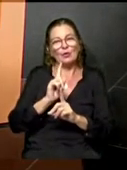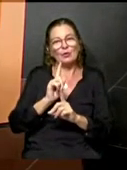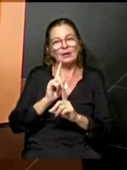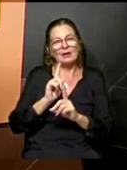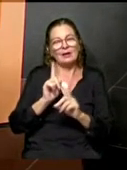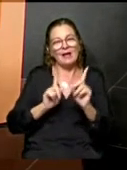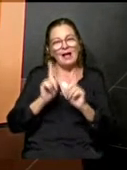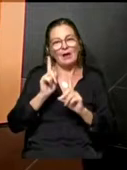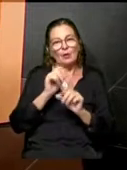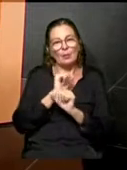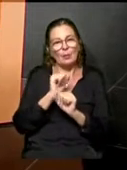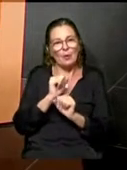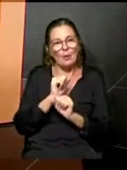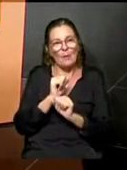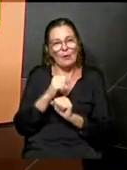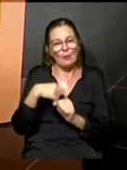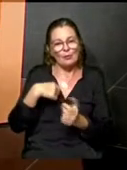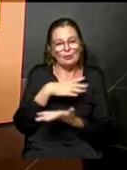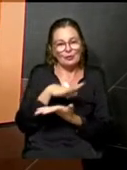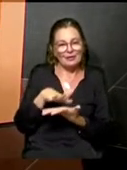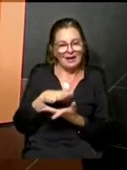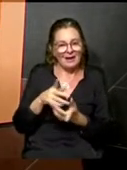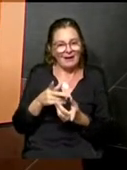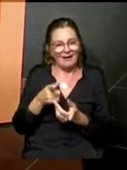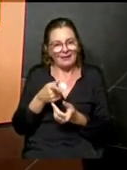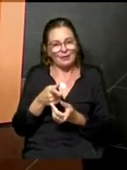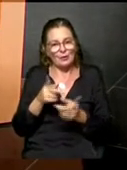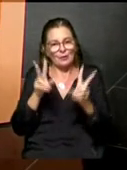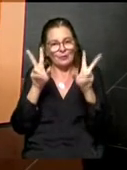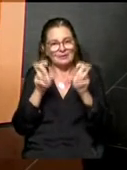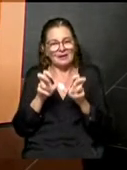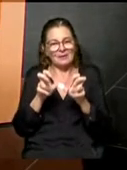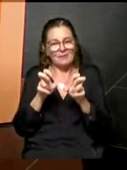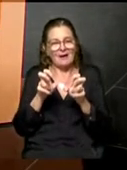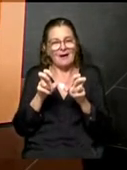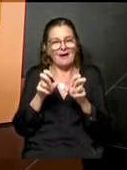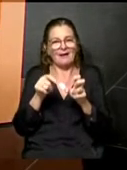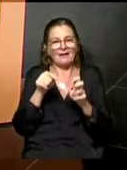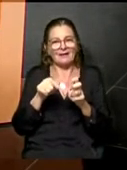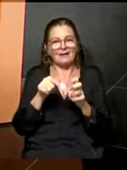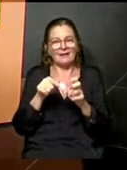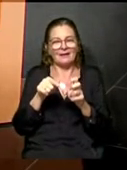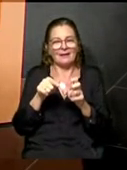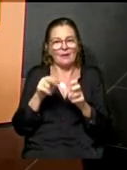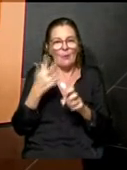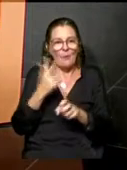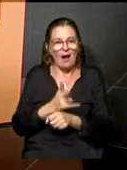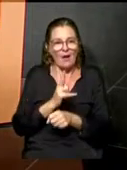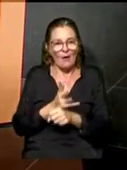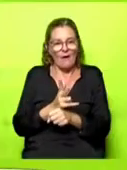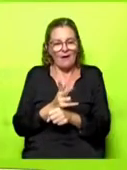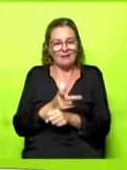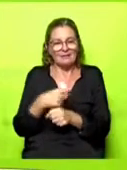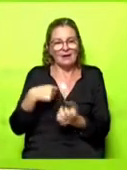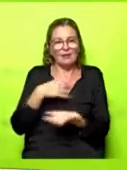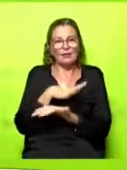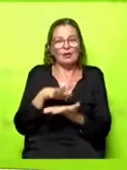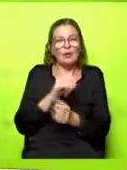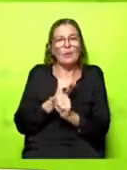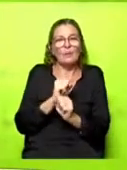No es algo que nos podemos permitir como sociedad, es una cuestión intrínsecamente del carácter humano de nuestra sociedad.